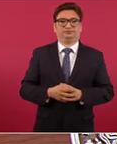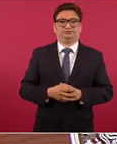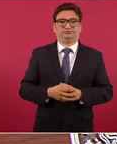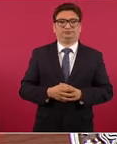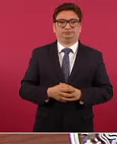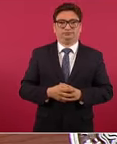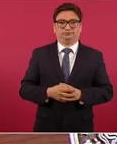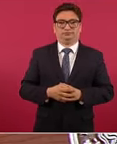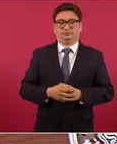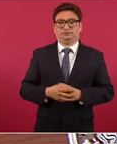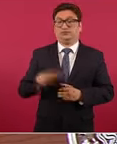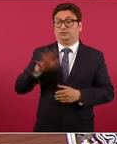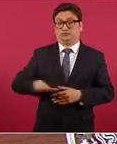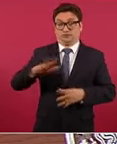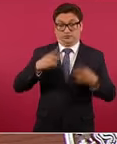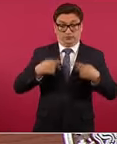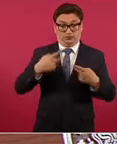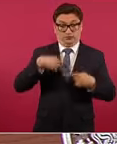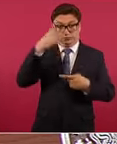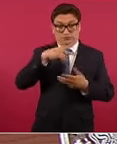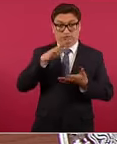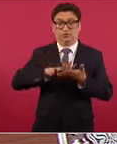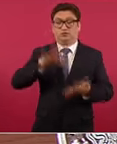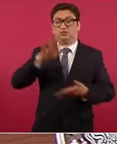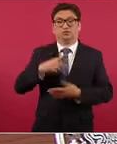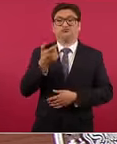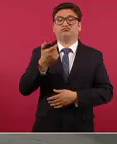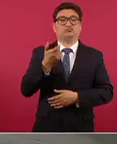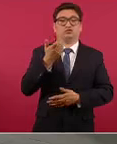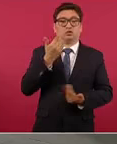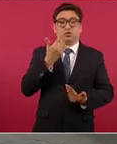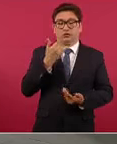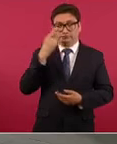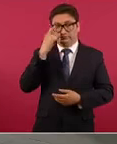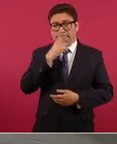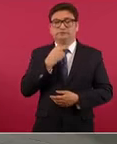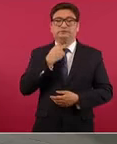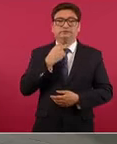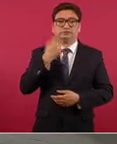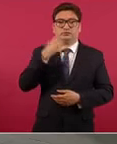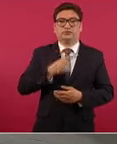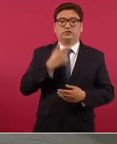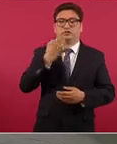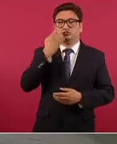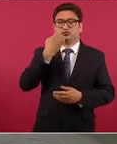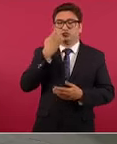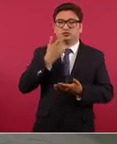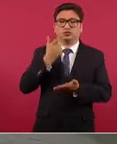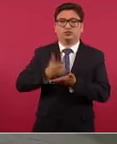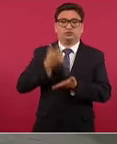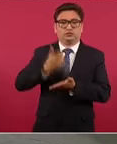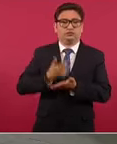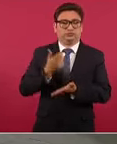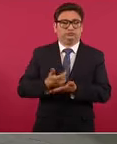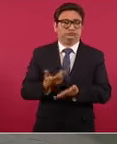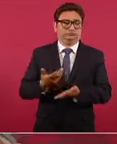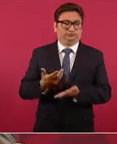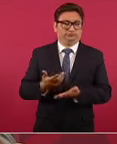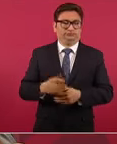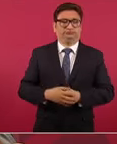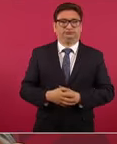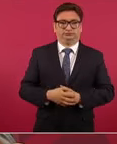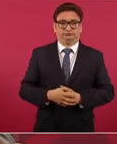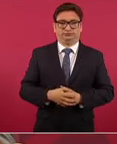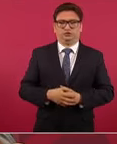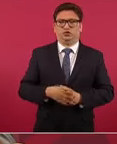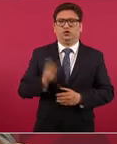la mayoría de la población no tiene para pagar colegiatura cuando